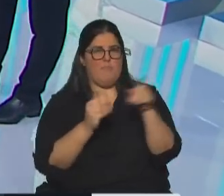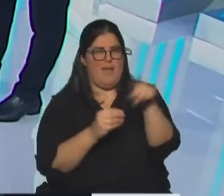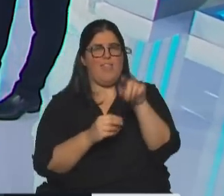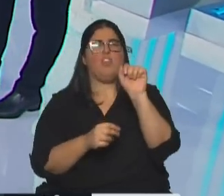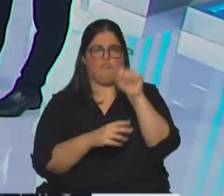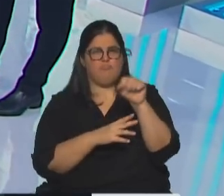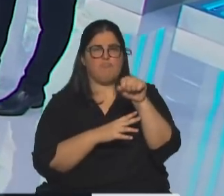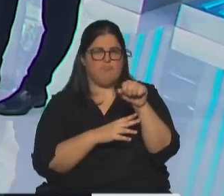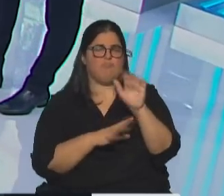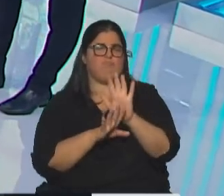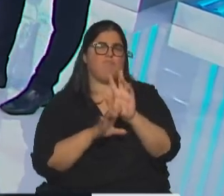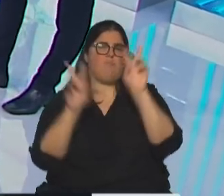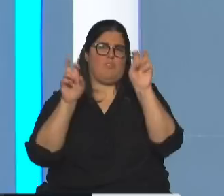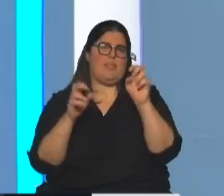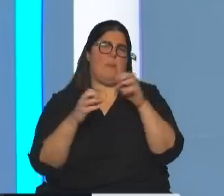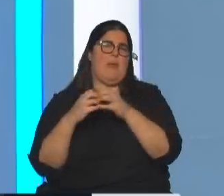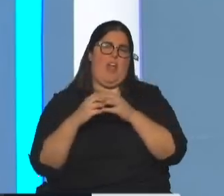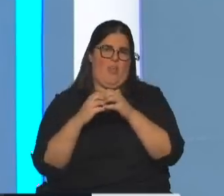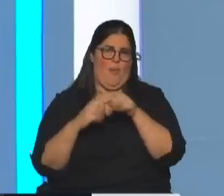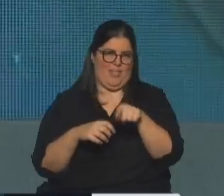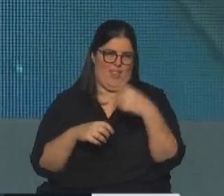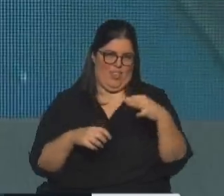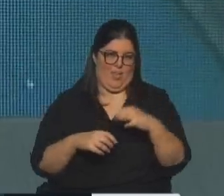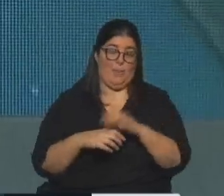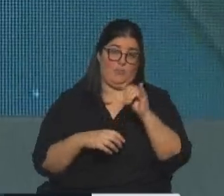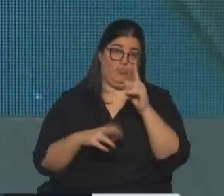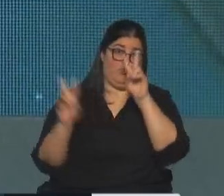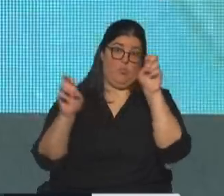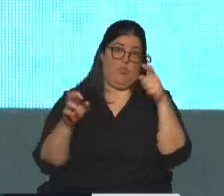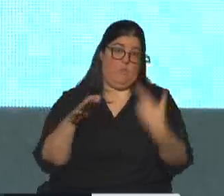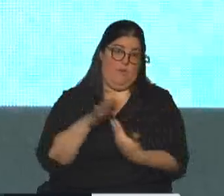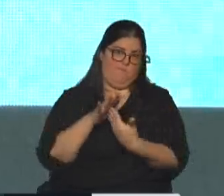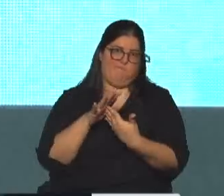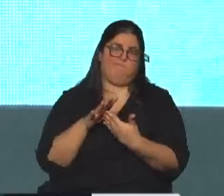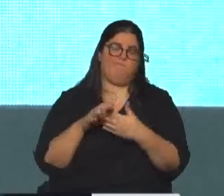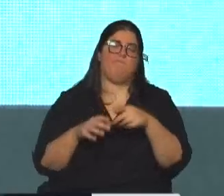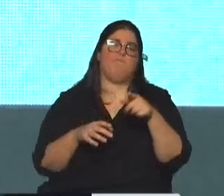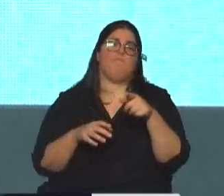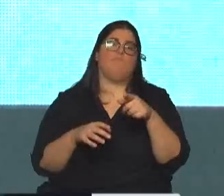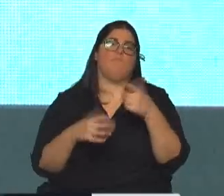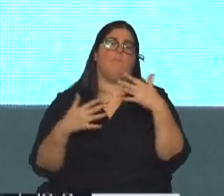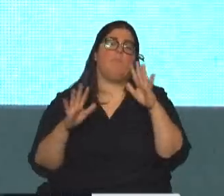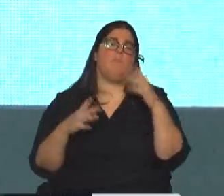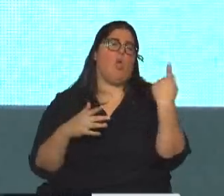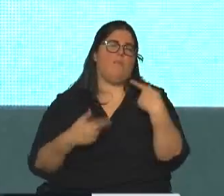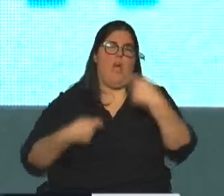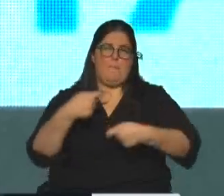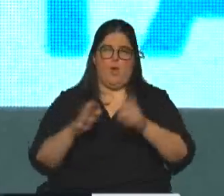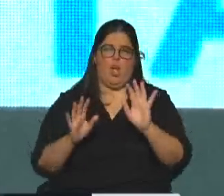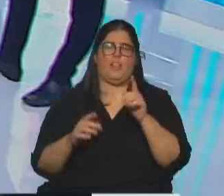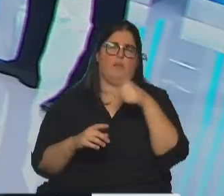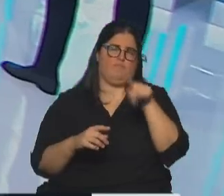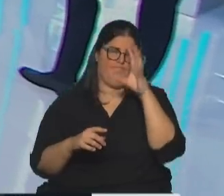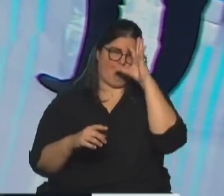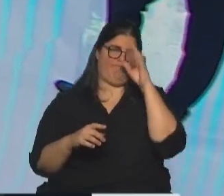el punto también a discutir y analizar. Sí, punto clave, ¿no? Ahí con Alejandra tal vez podamos ampliar un poco más, pero recordemos que la excusa